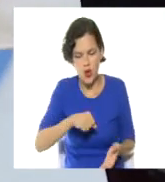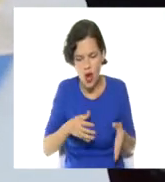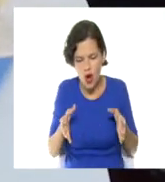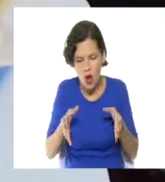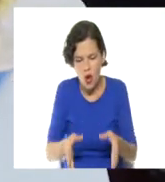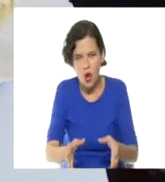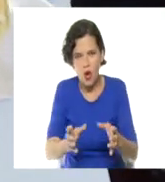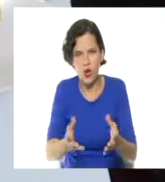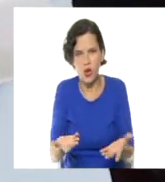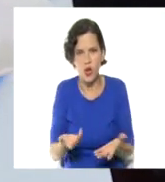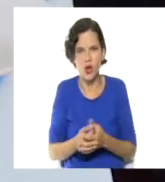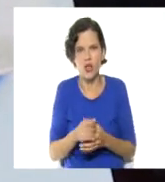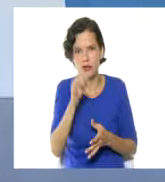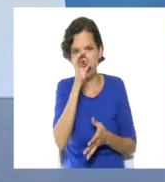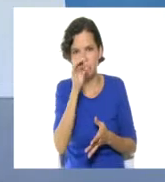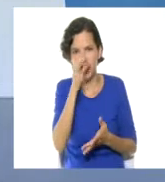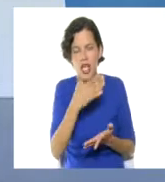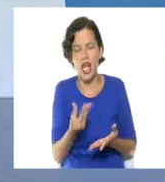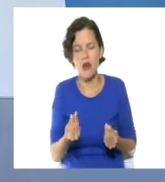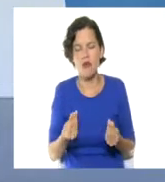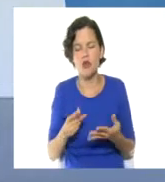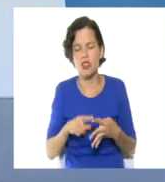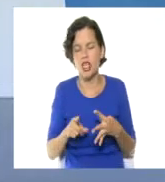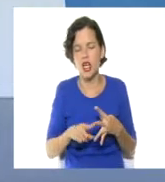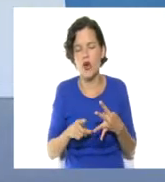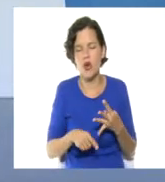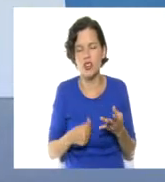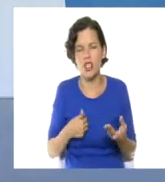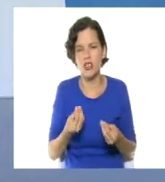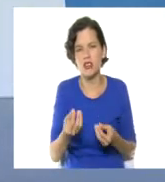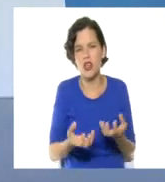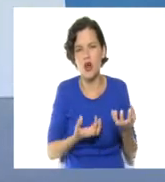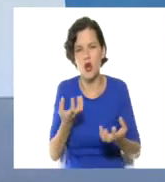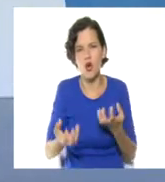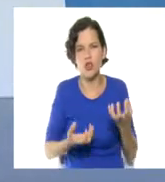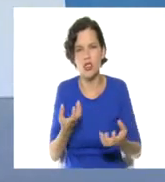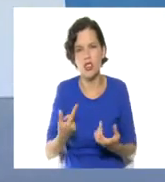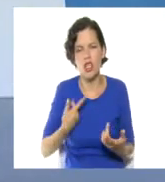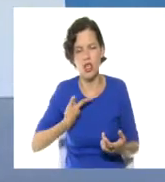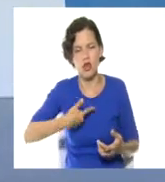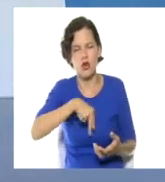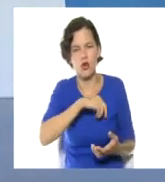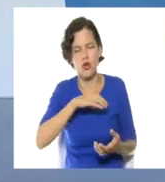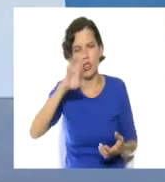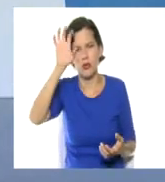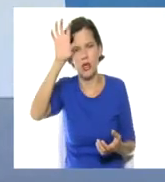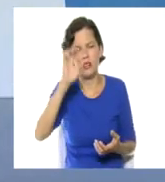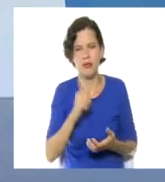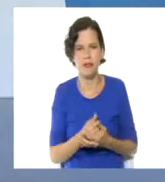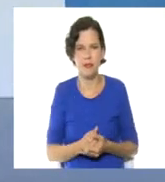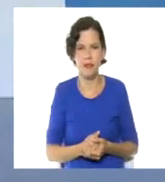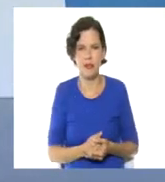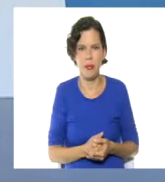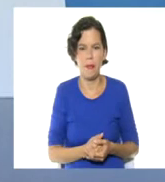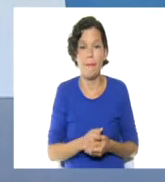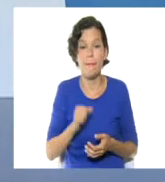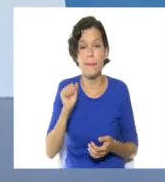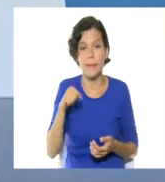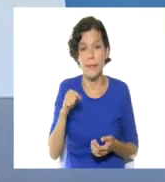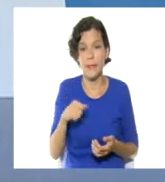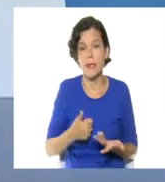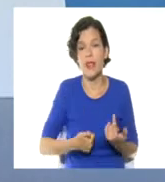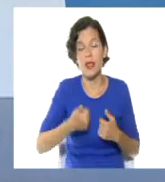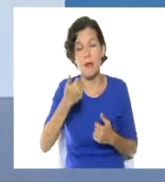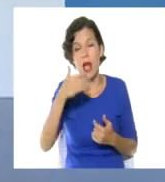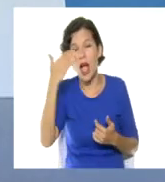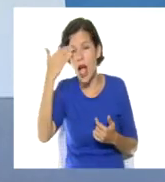pernil. Hay variedad de estrategias o de platos típicos en nuestro estado, en nuestro país. Por supuesto que sí. Y